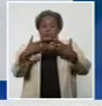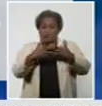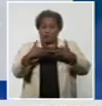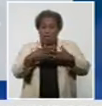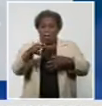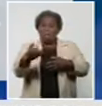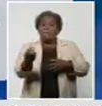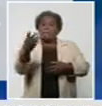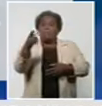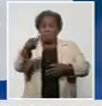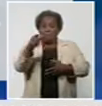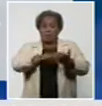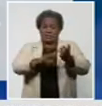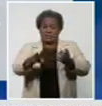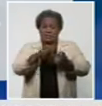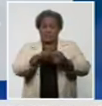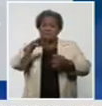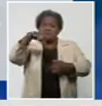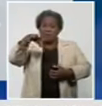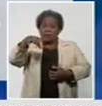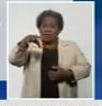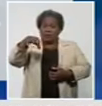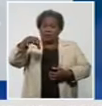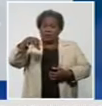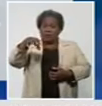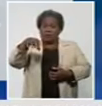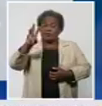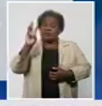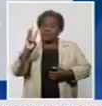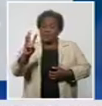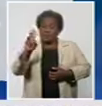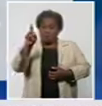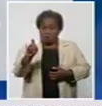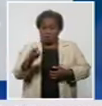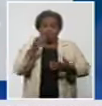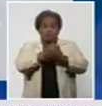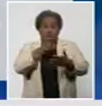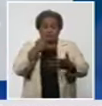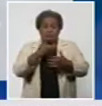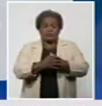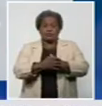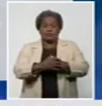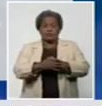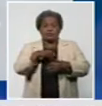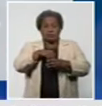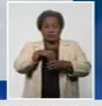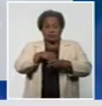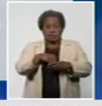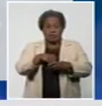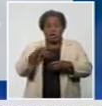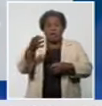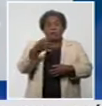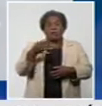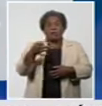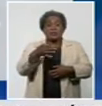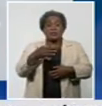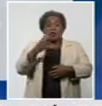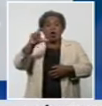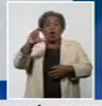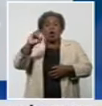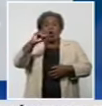provincia. En Pinar del Río, los 3 casos diagnosticados pertenecen a los municipios de Consolación del